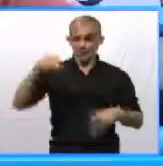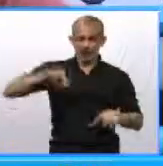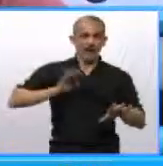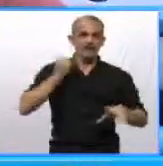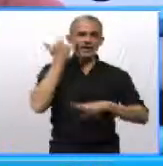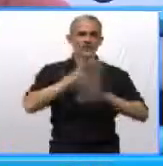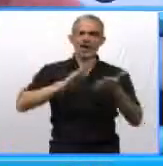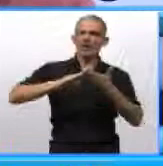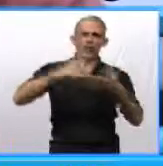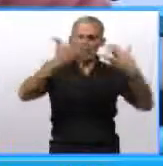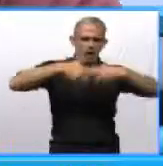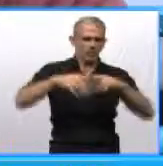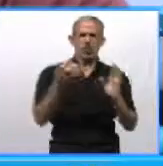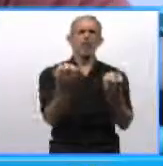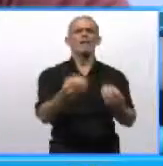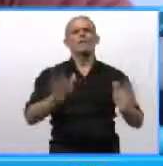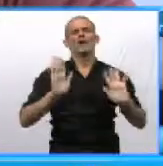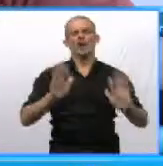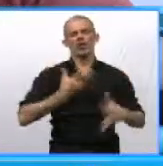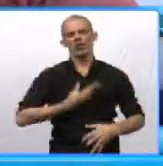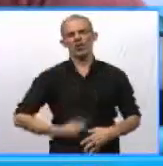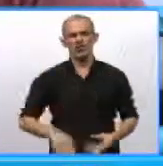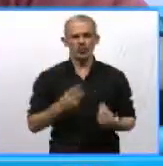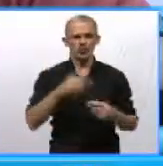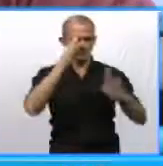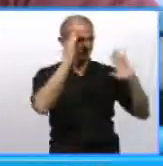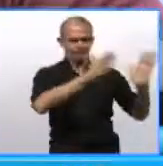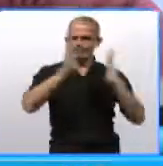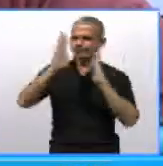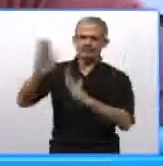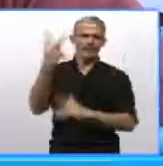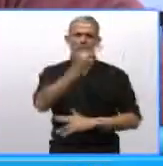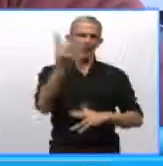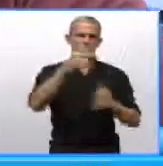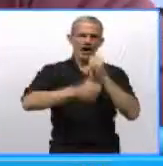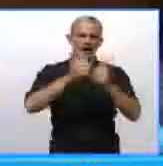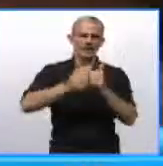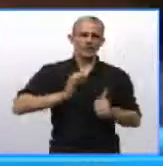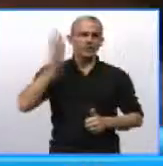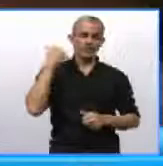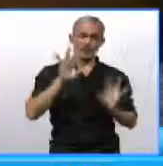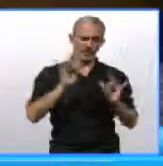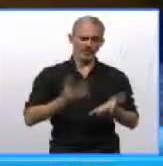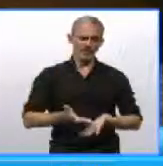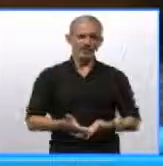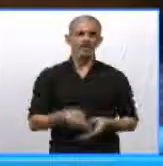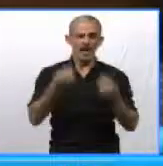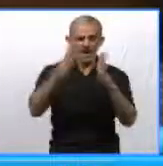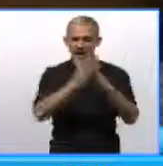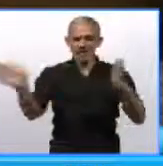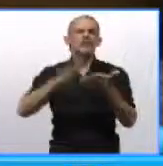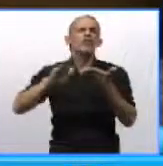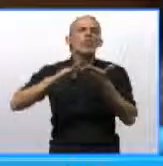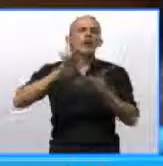nuevo formato es espectacular, mucho más competitivo y se le puede dar mucho más importancia a los dos torneos, cosa que el año pasado por ahí se complicaba. Arranca un torneo